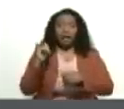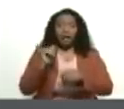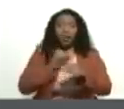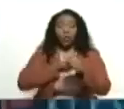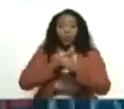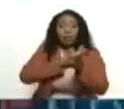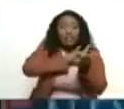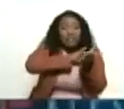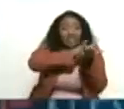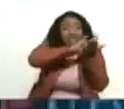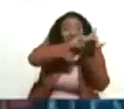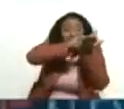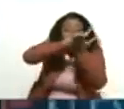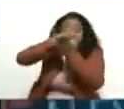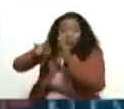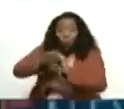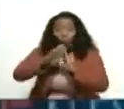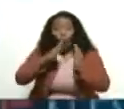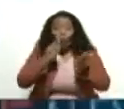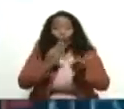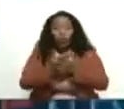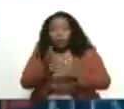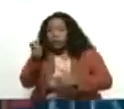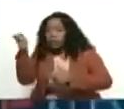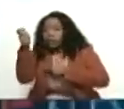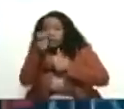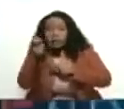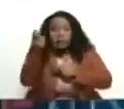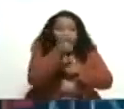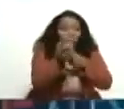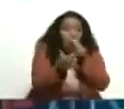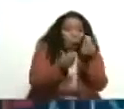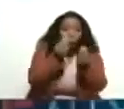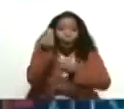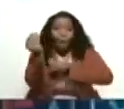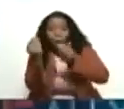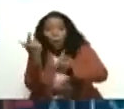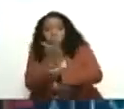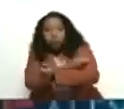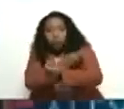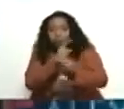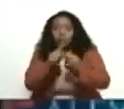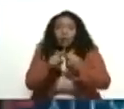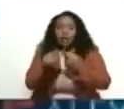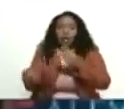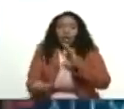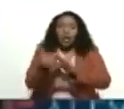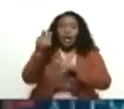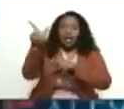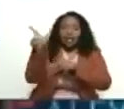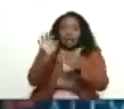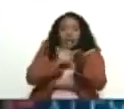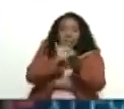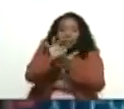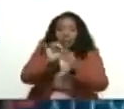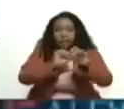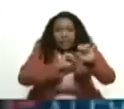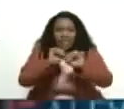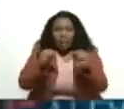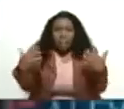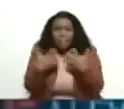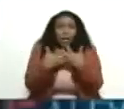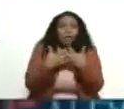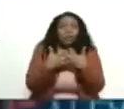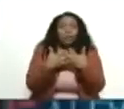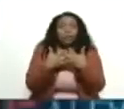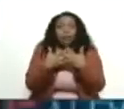mundo entero para buscar la vacuna contra esa estrategia de colapso,